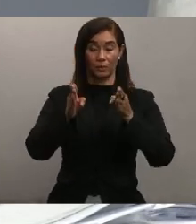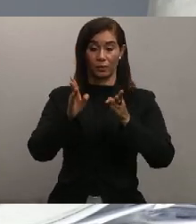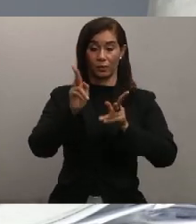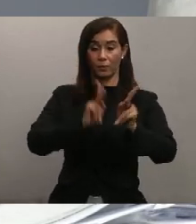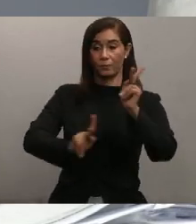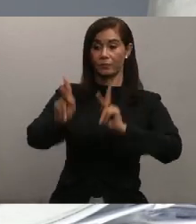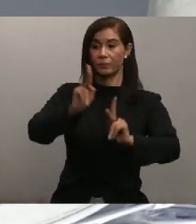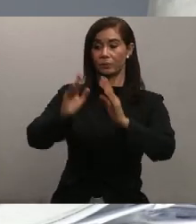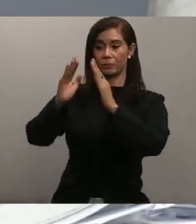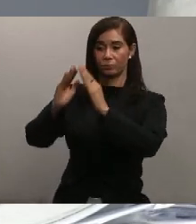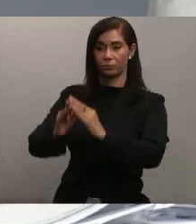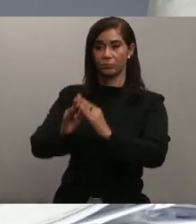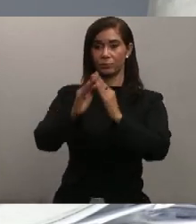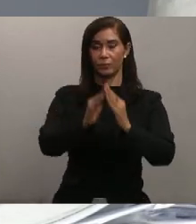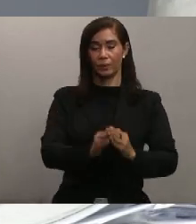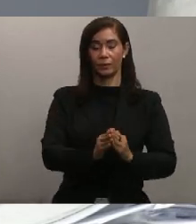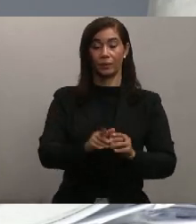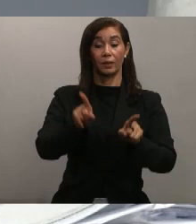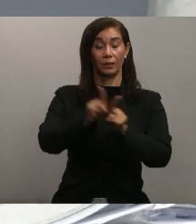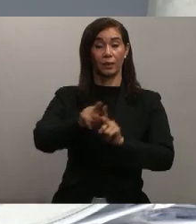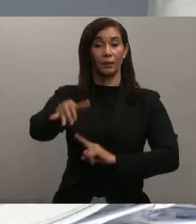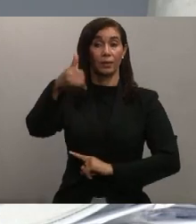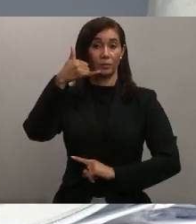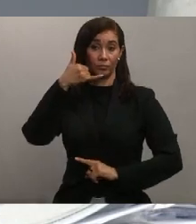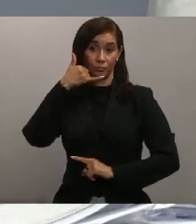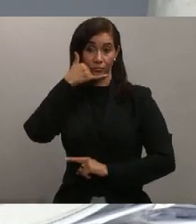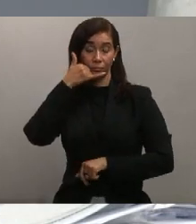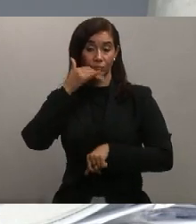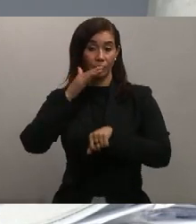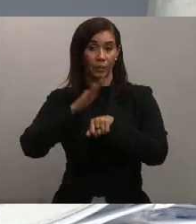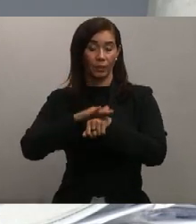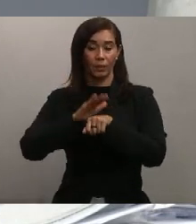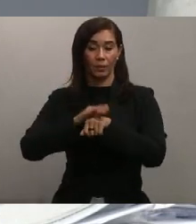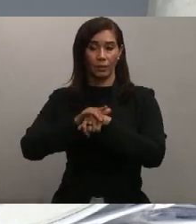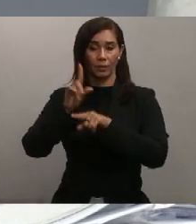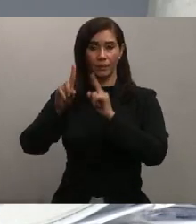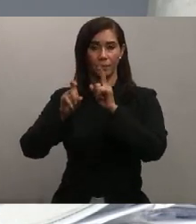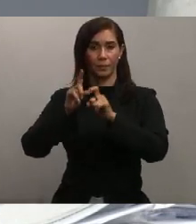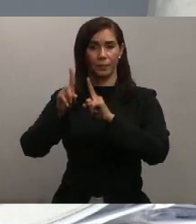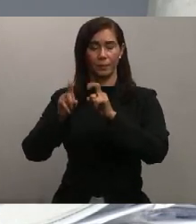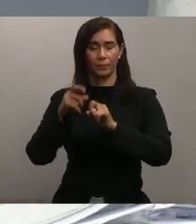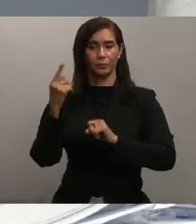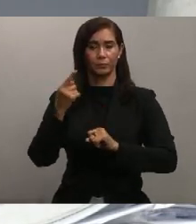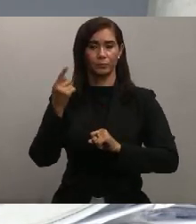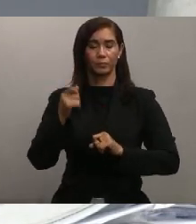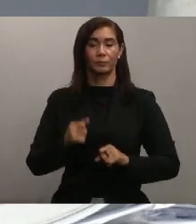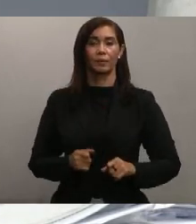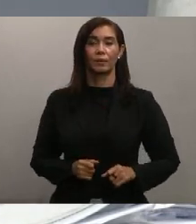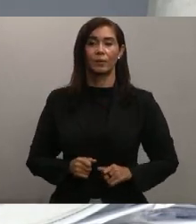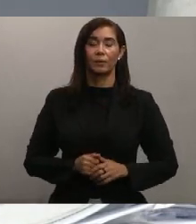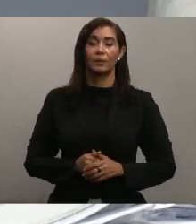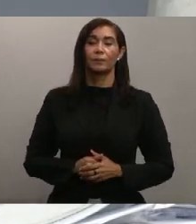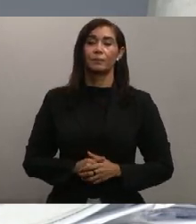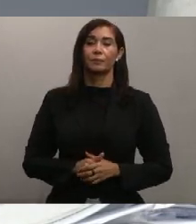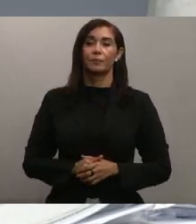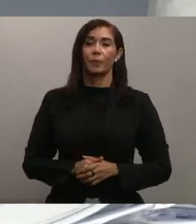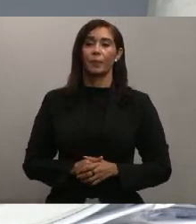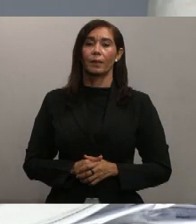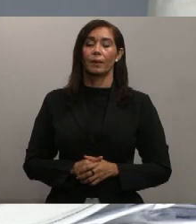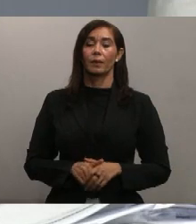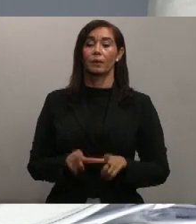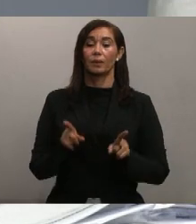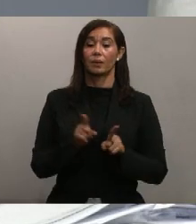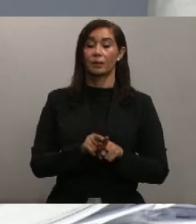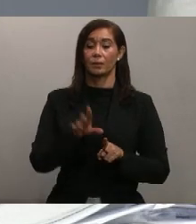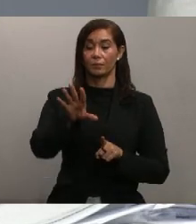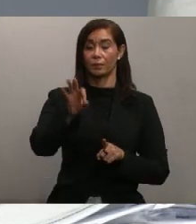visita domiciliaria, las llamadas telefónicas que se hacen de manera frecuente y las tomas de